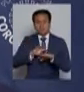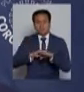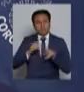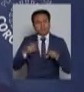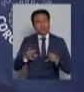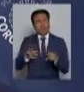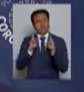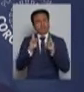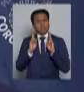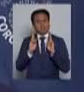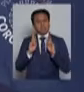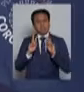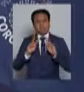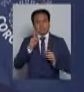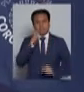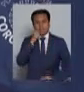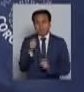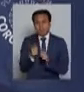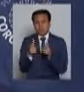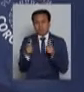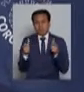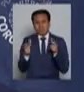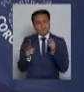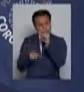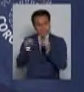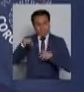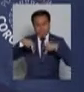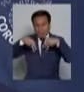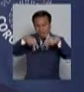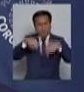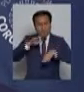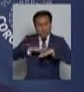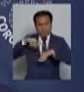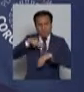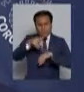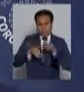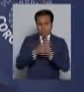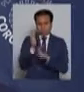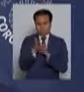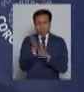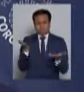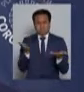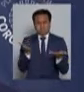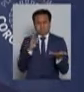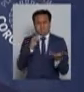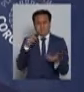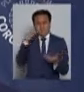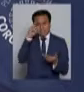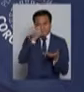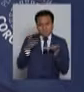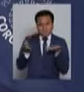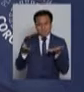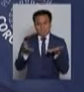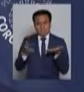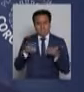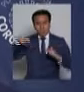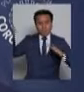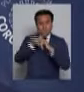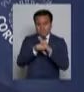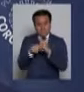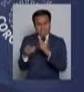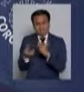autoriza salir, lo que significa que hay demasiada gente en la calle, haciendo que este instrumento tan difícil como es la